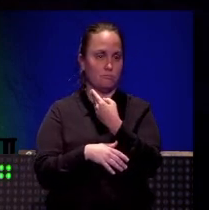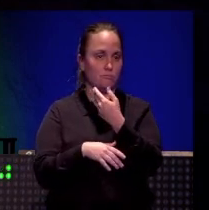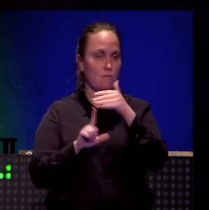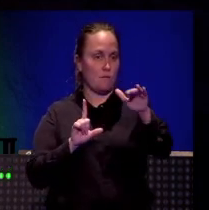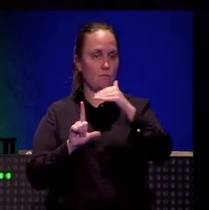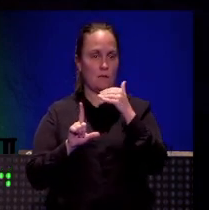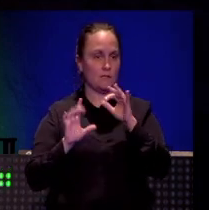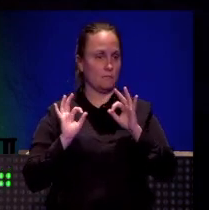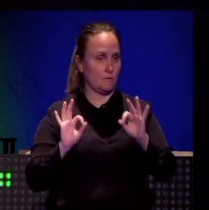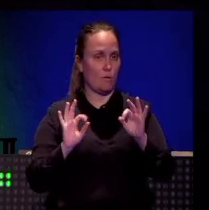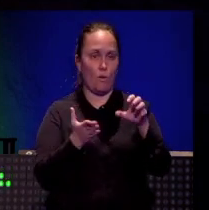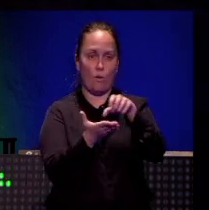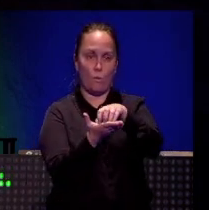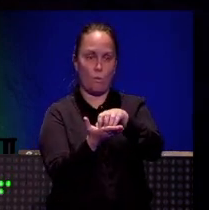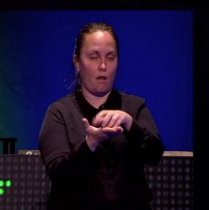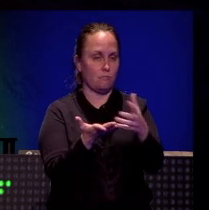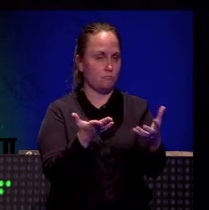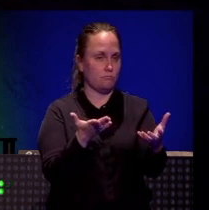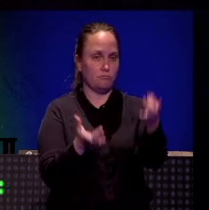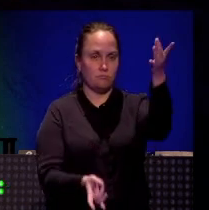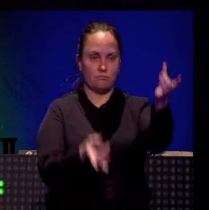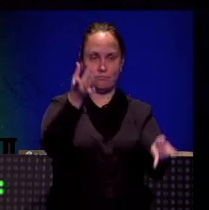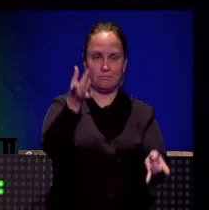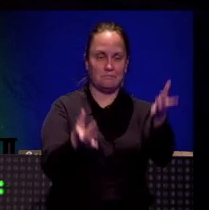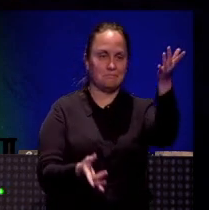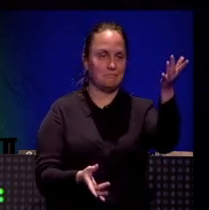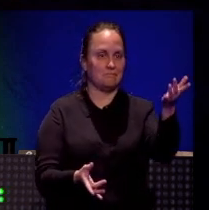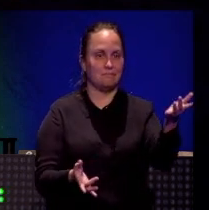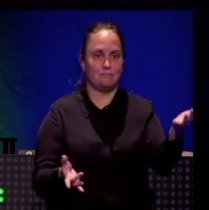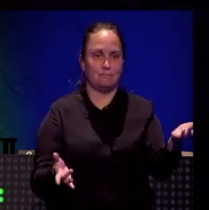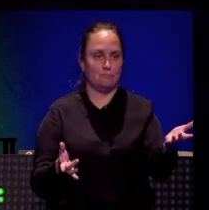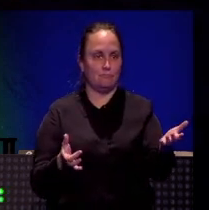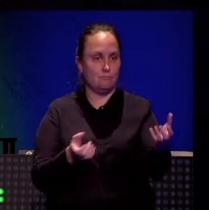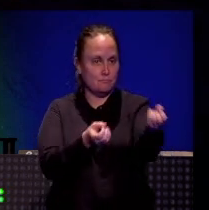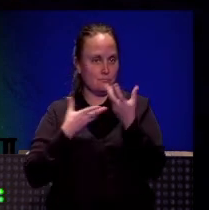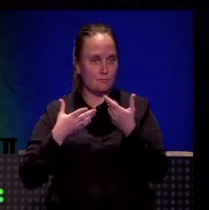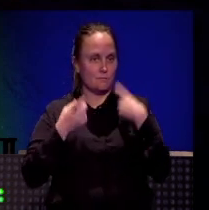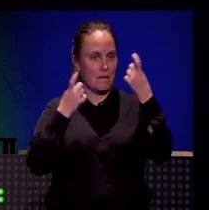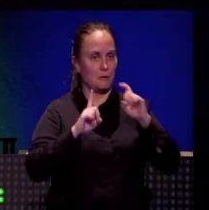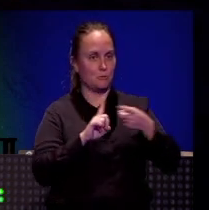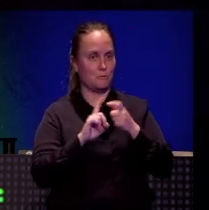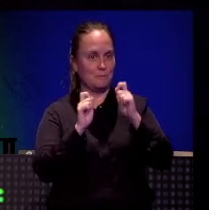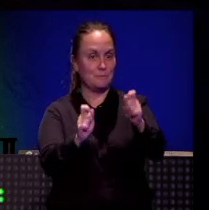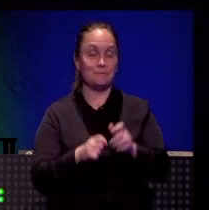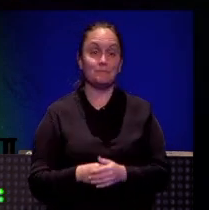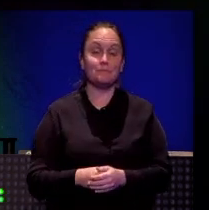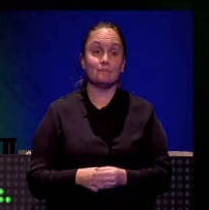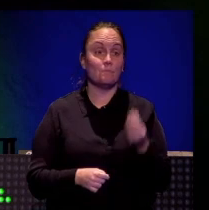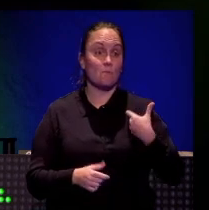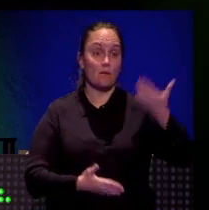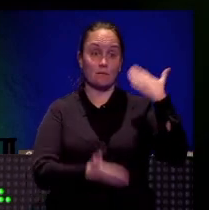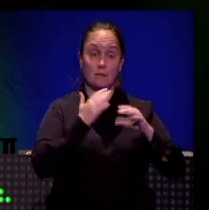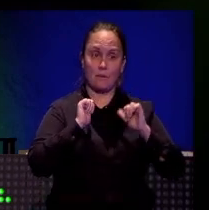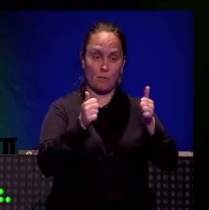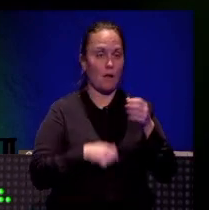específico la duda que puedas dar pues hola intentaré solventar como decía al principio y